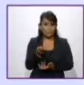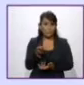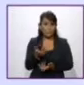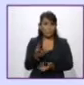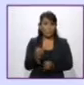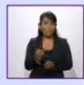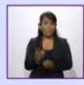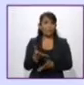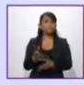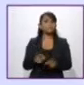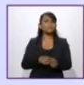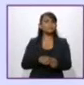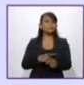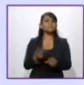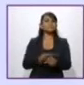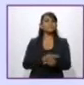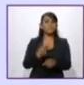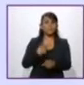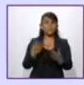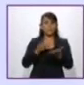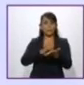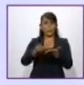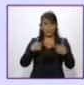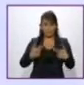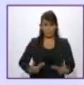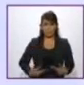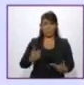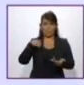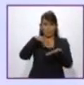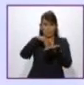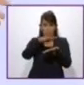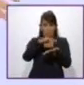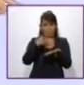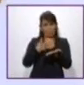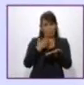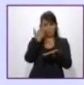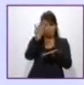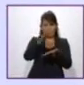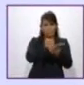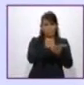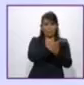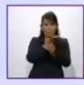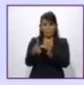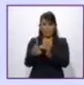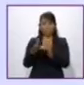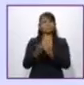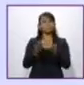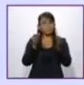banderita? No me corrieron de la Defensoría, terminé mi periodo, aunque le doliera al gobierno.